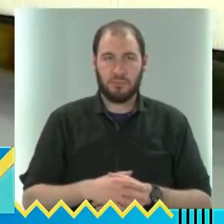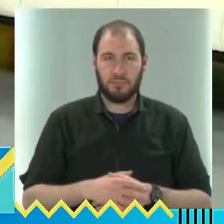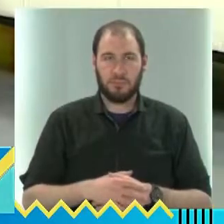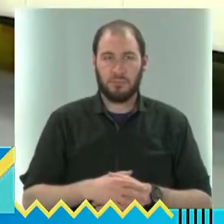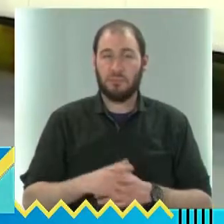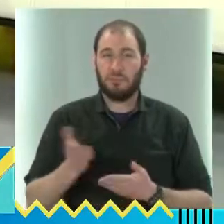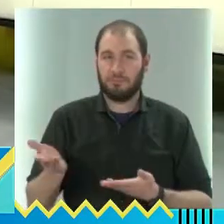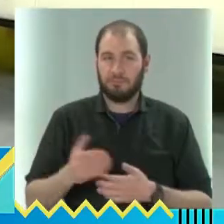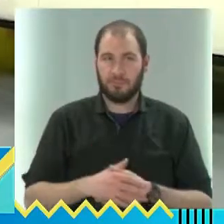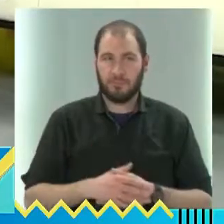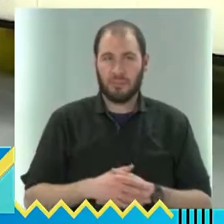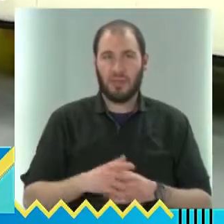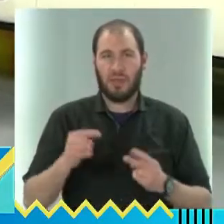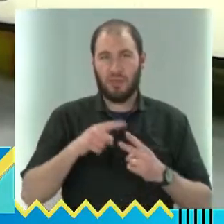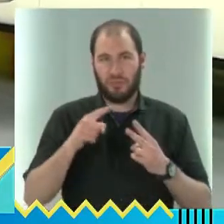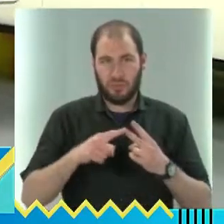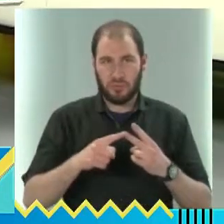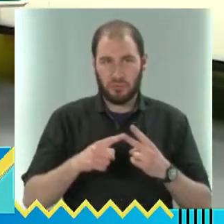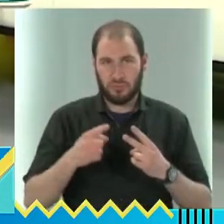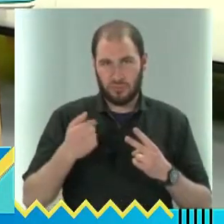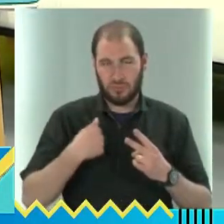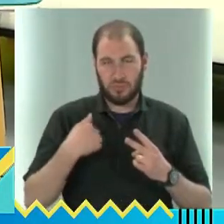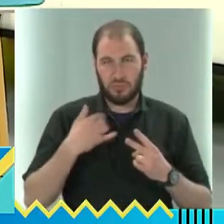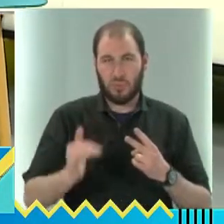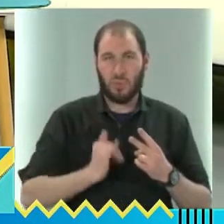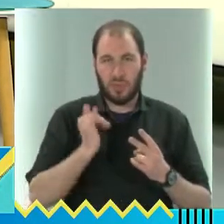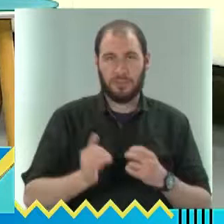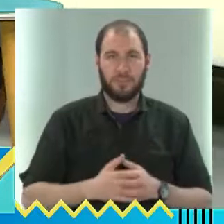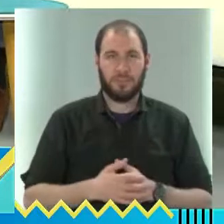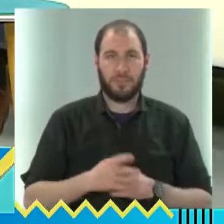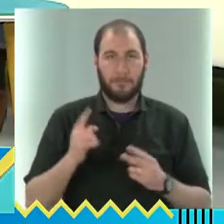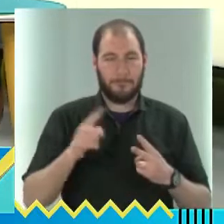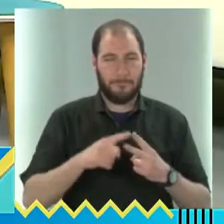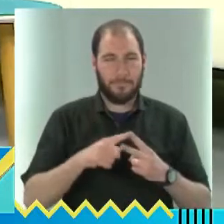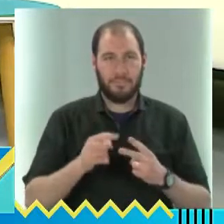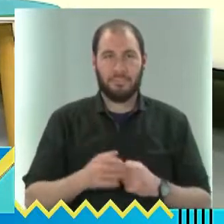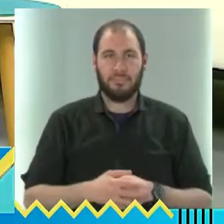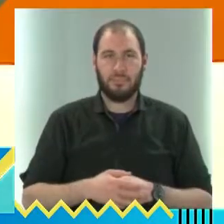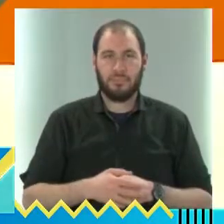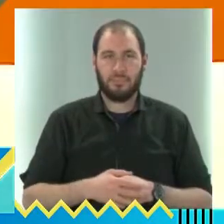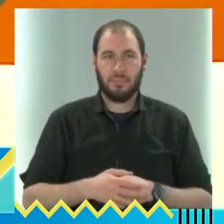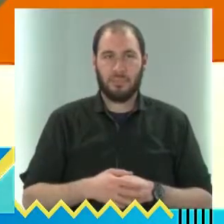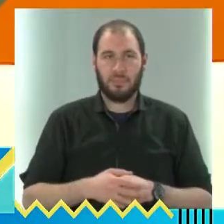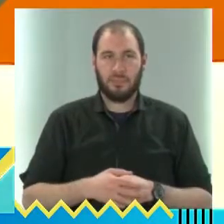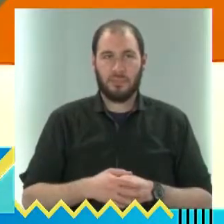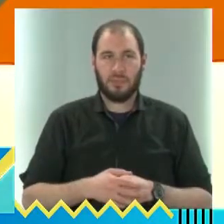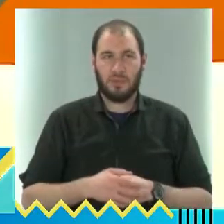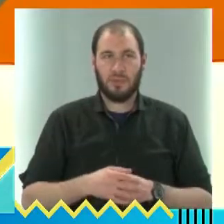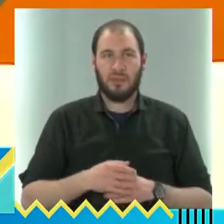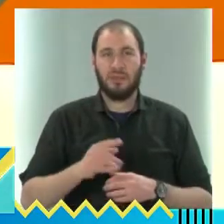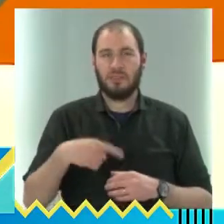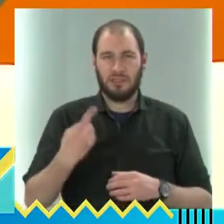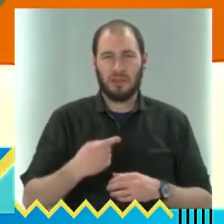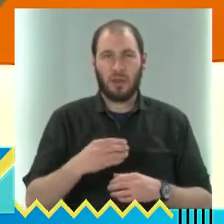Adrián. Bueno, ahí hay dos aspectos que quiero acotar. Primero, en ese sentido, sí, bueno, siempre